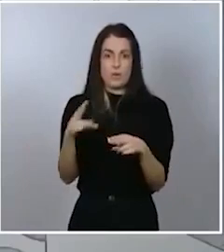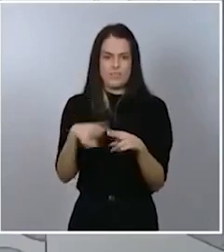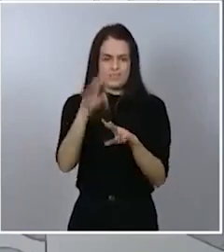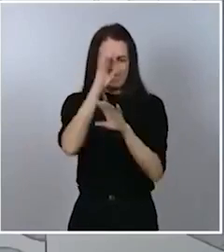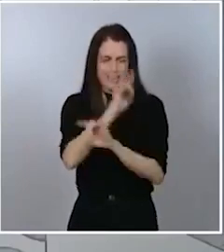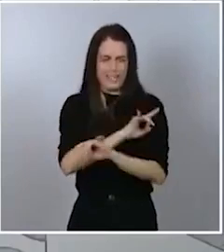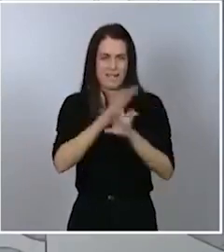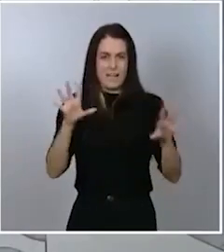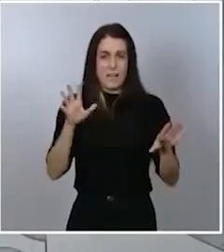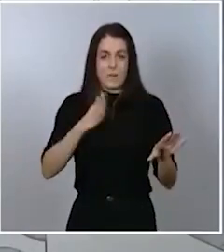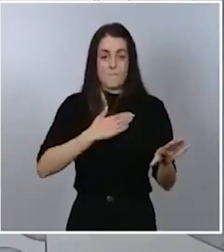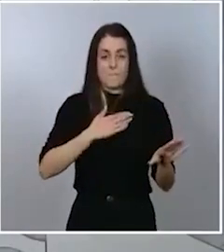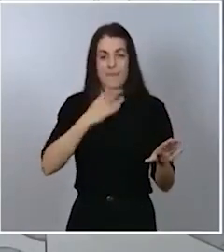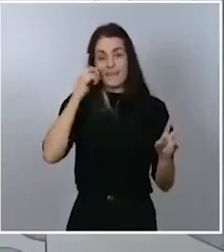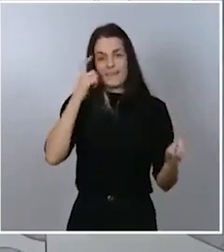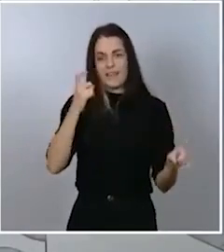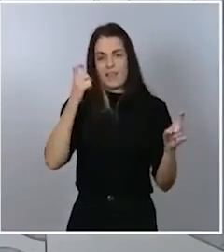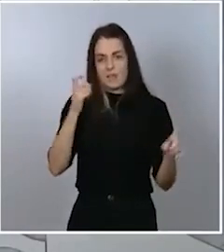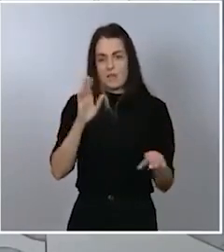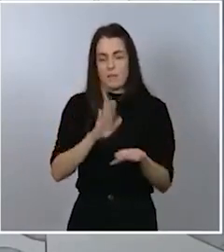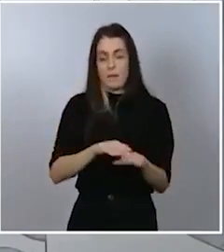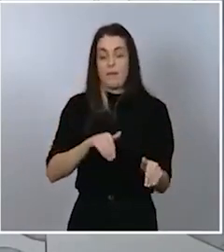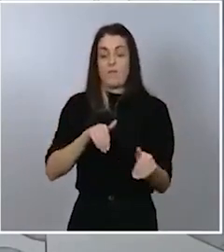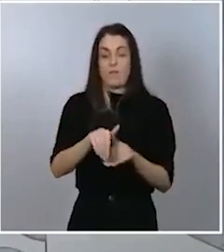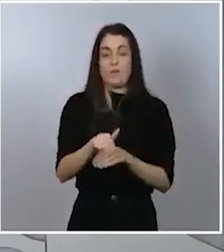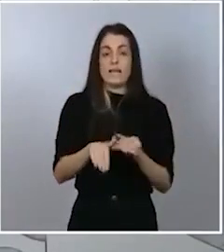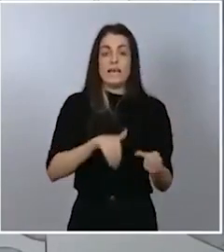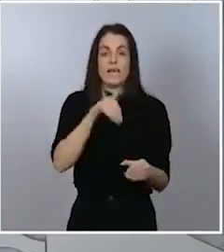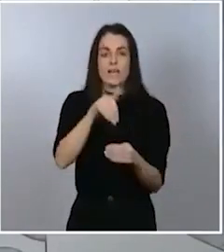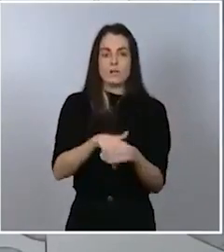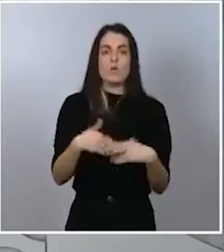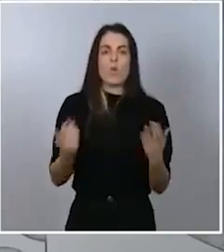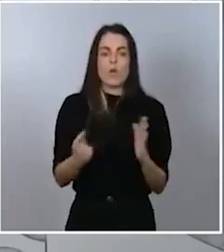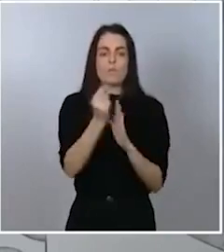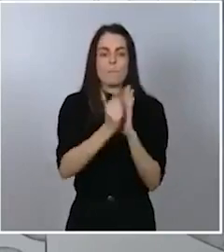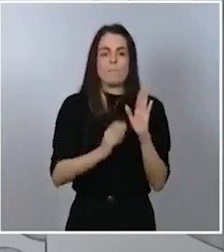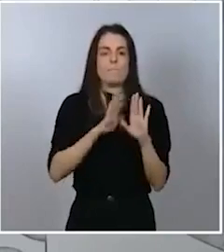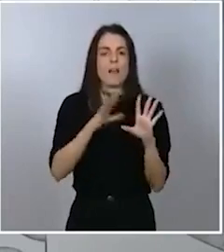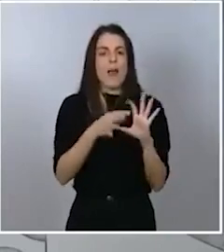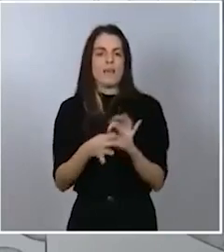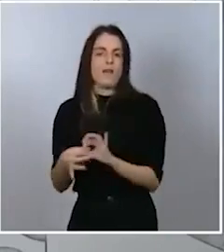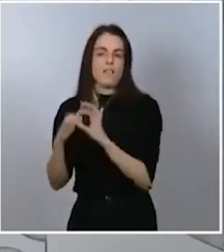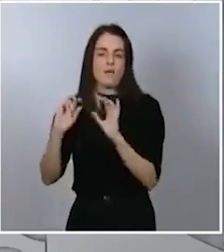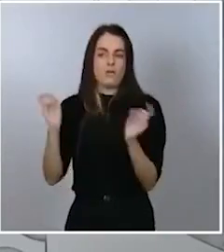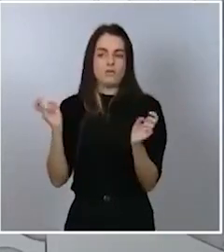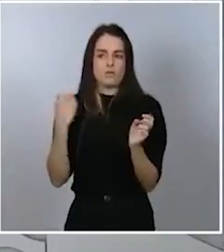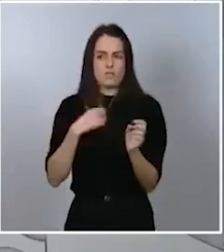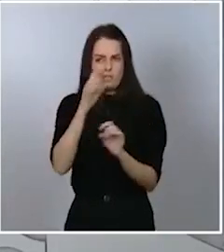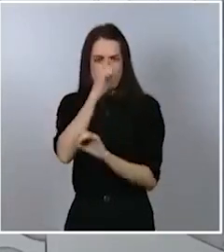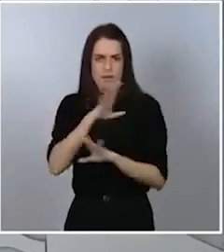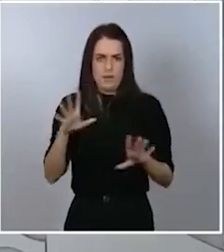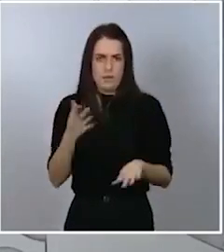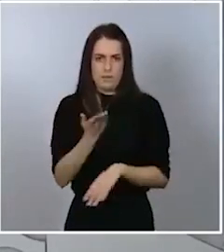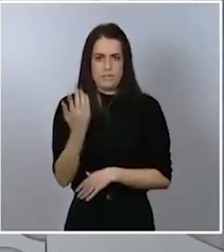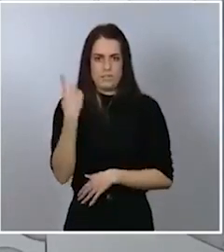son sus pretensiones en términos de electorado y en términos de alianzas y por tanto yo si me permites que te lo voy